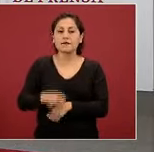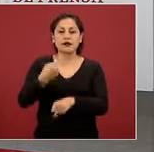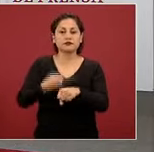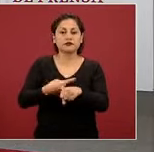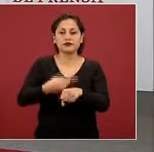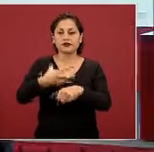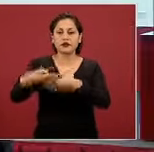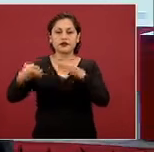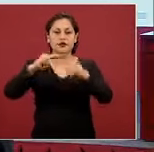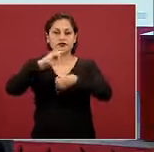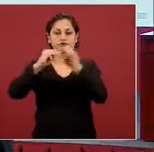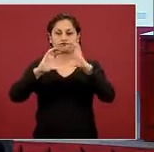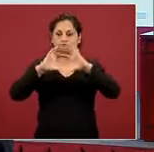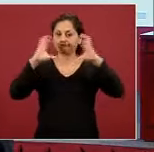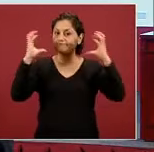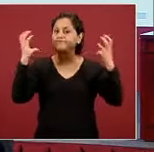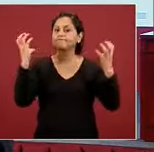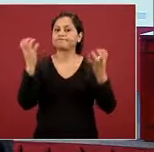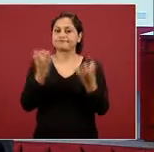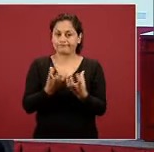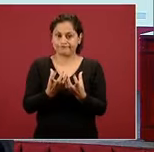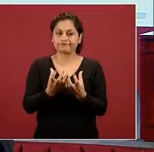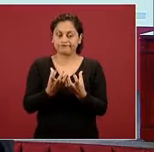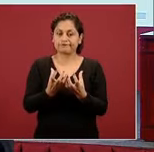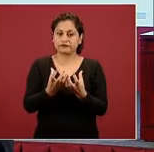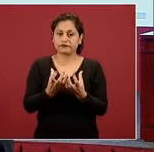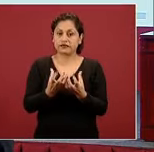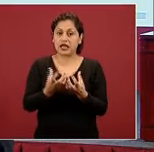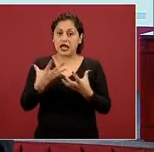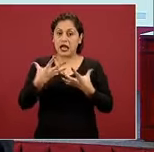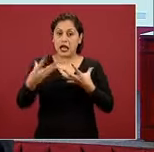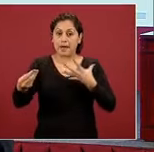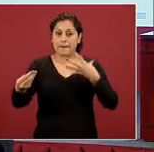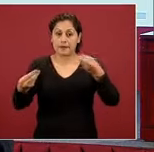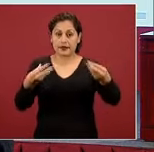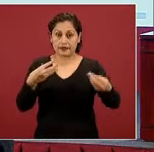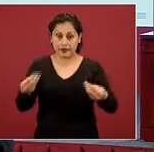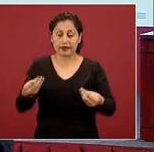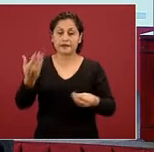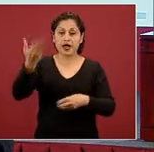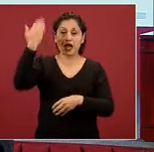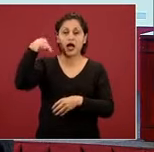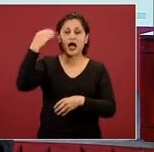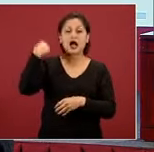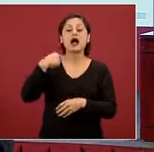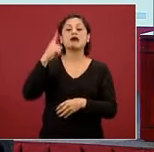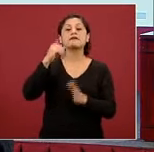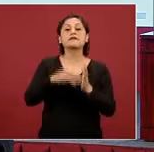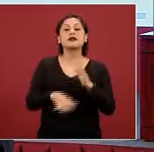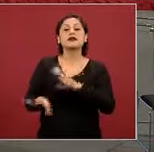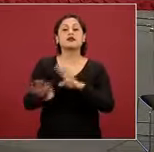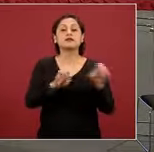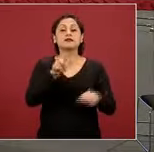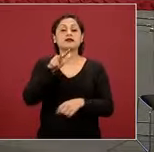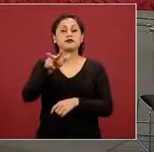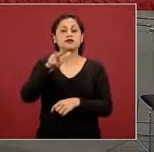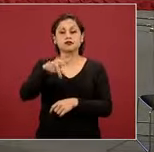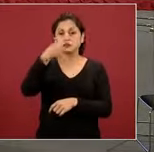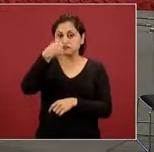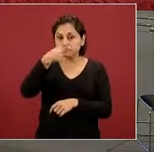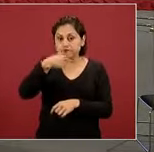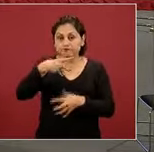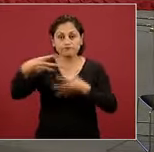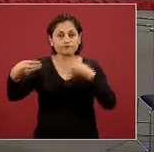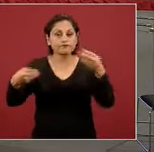humanidad desde la epidemia, la pandemia de influenza en 1918, 19